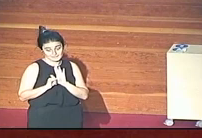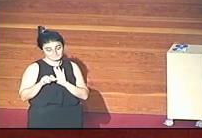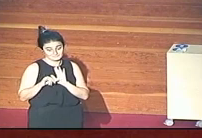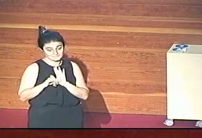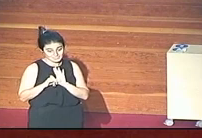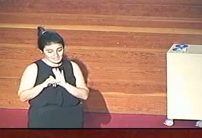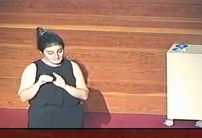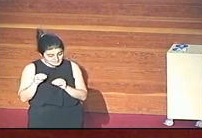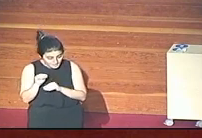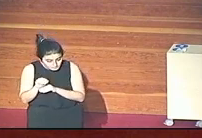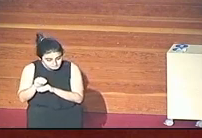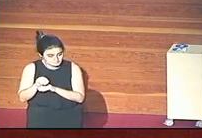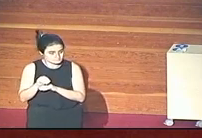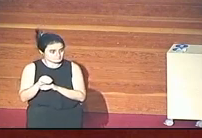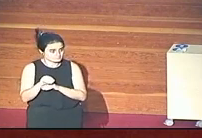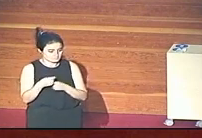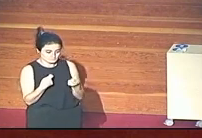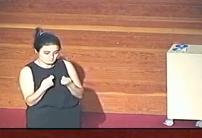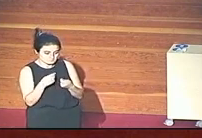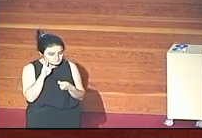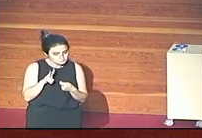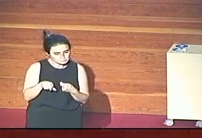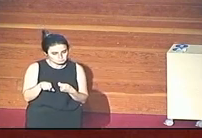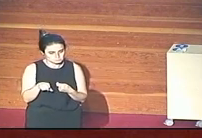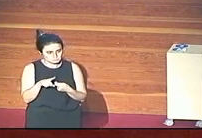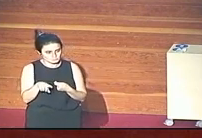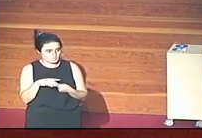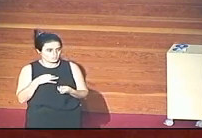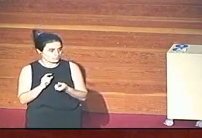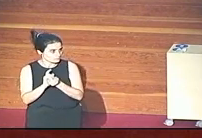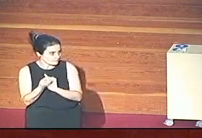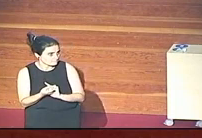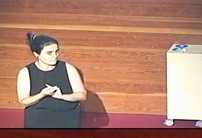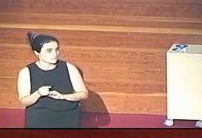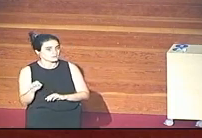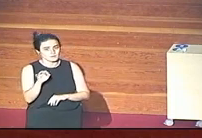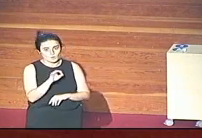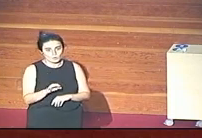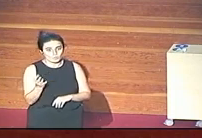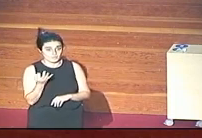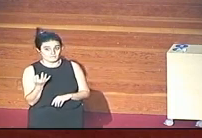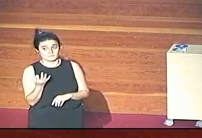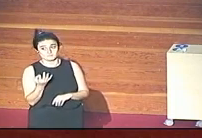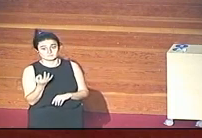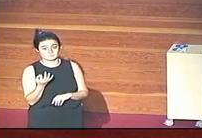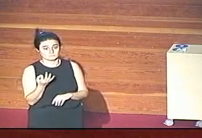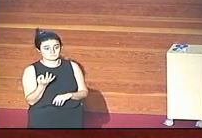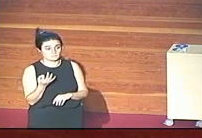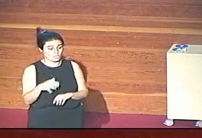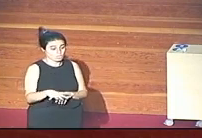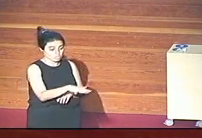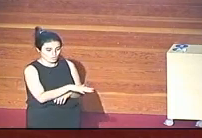vemos en el mercado pues van a verse alterados o van a tener que cambiar los lugares de cultivo